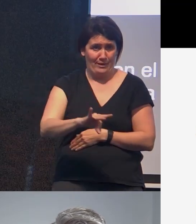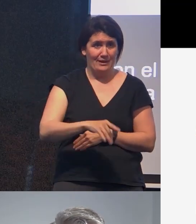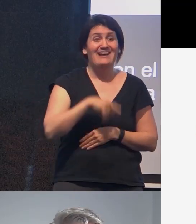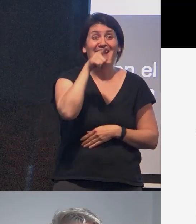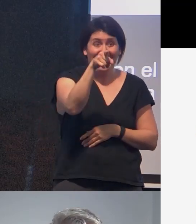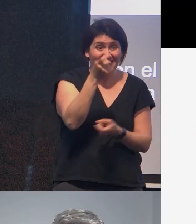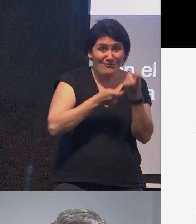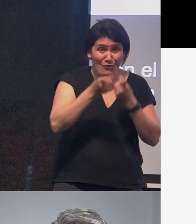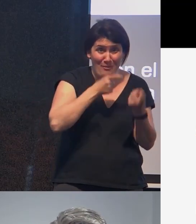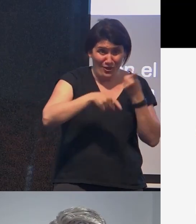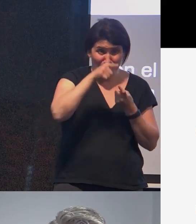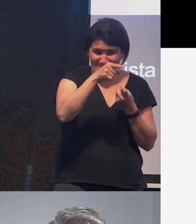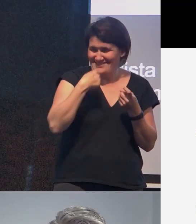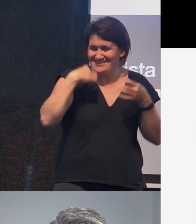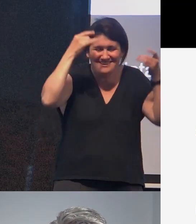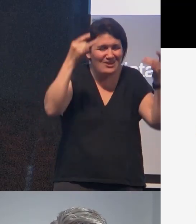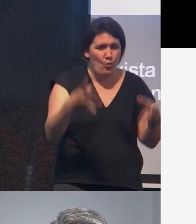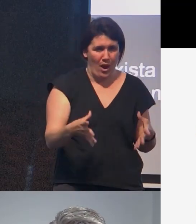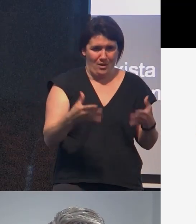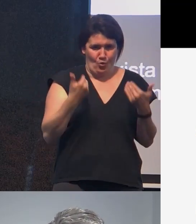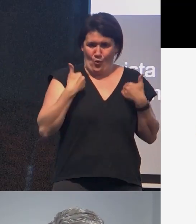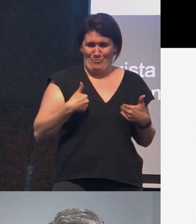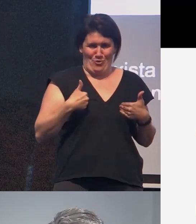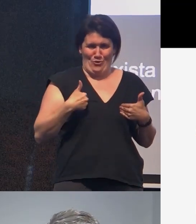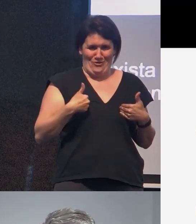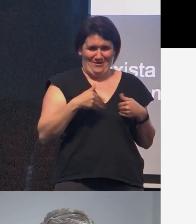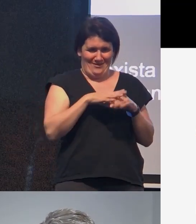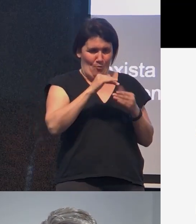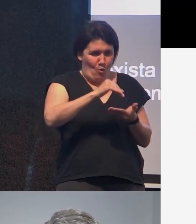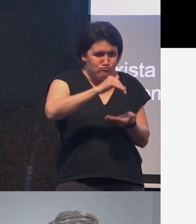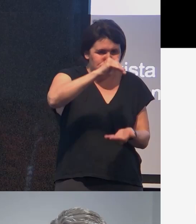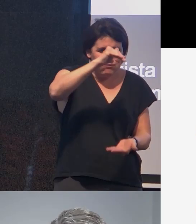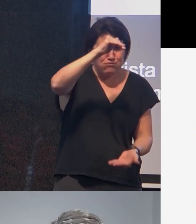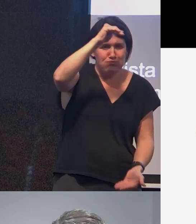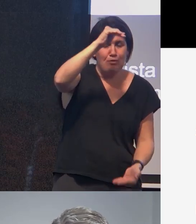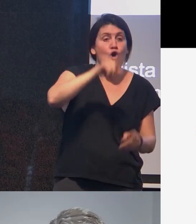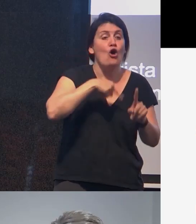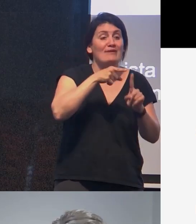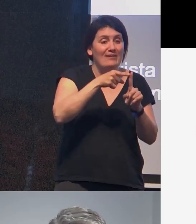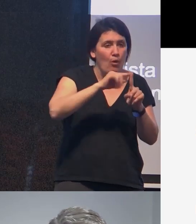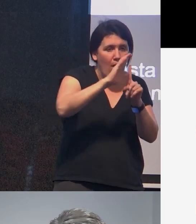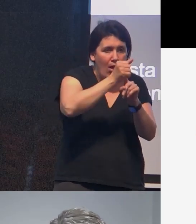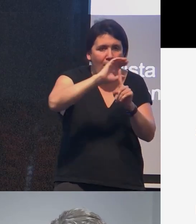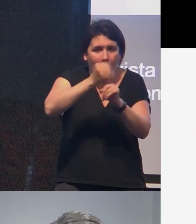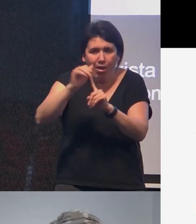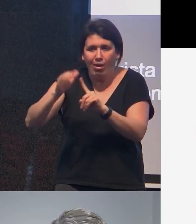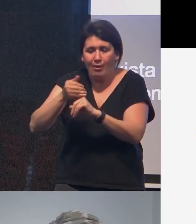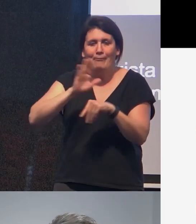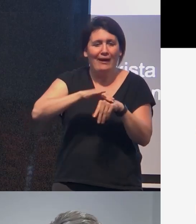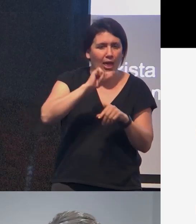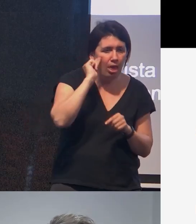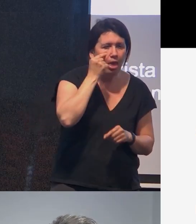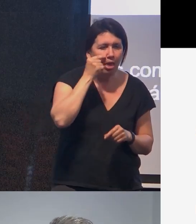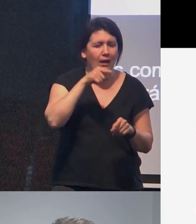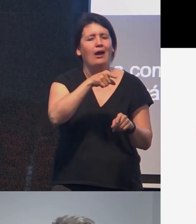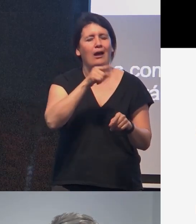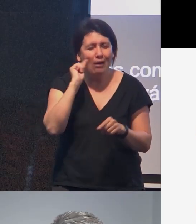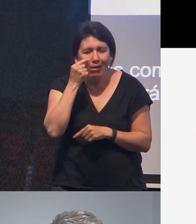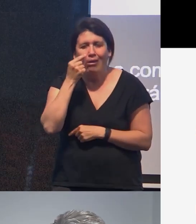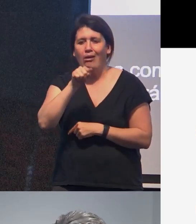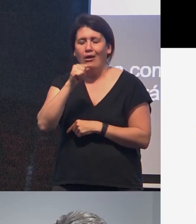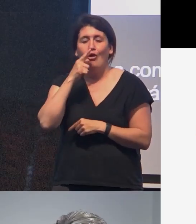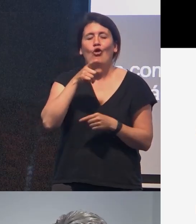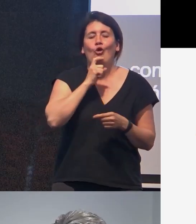esa información es como un corpus que utiliza para averiguar, para ir enterándose cómo